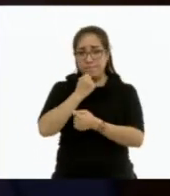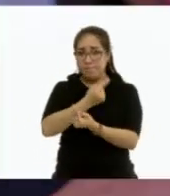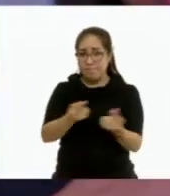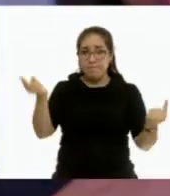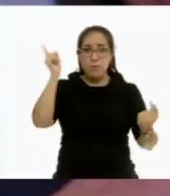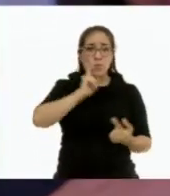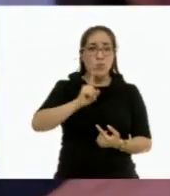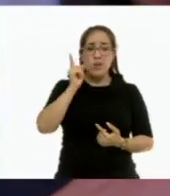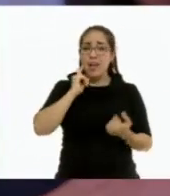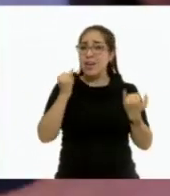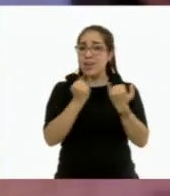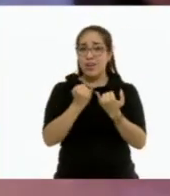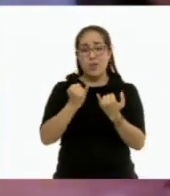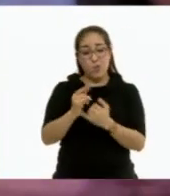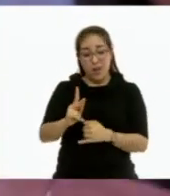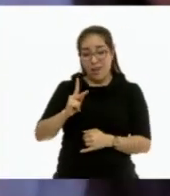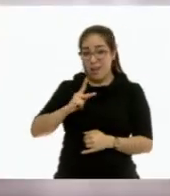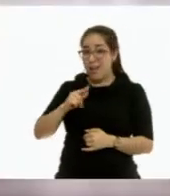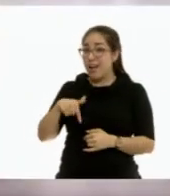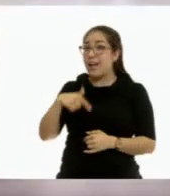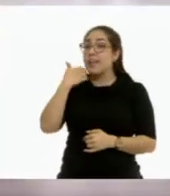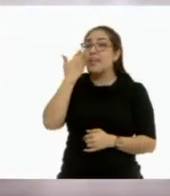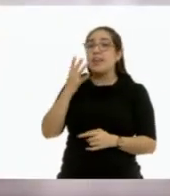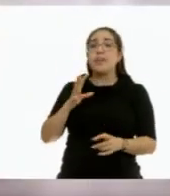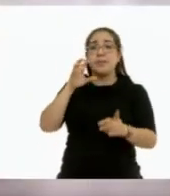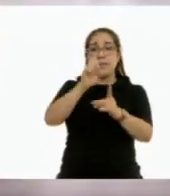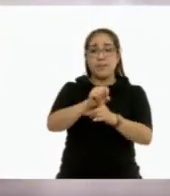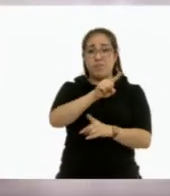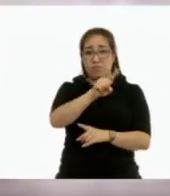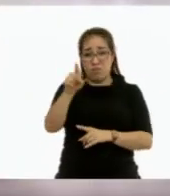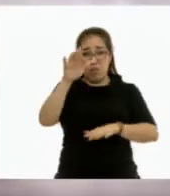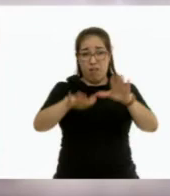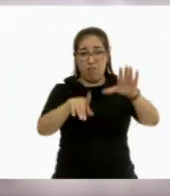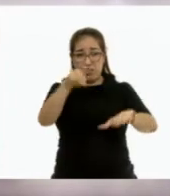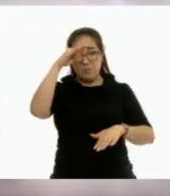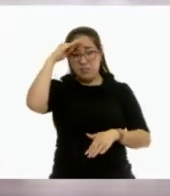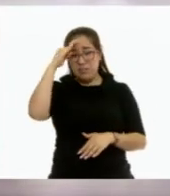les gustaría llegar muy lejos. Que en tu vocabulario